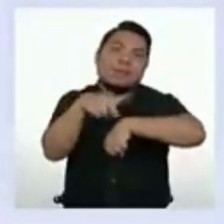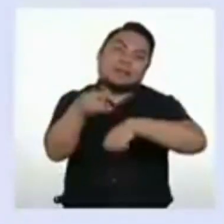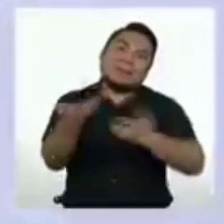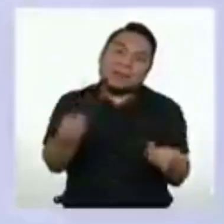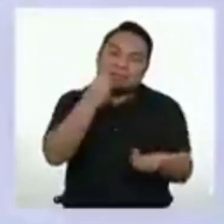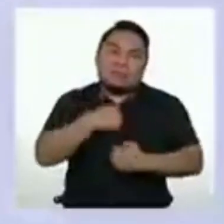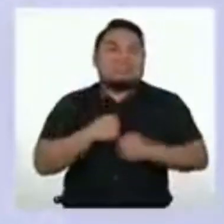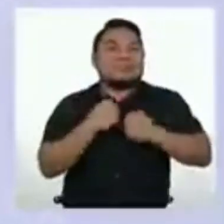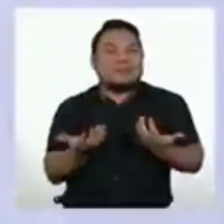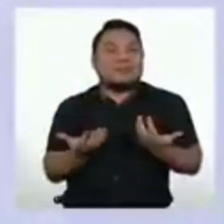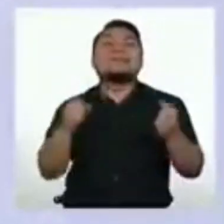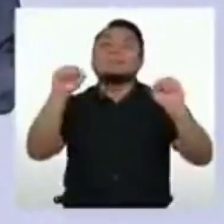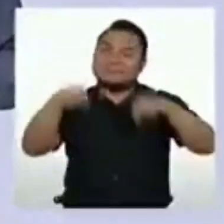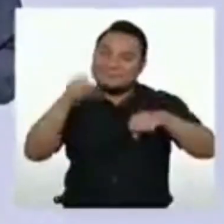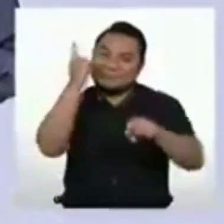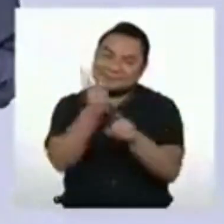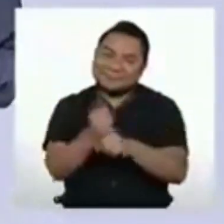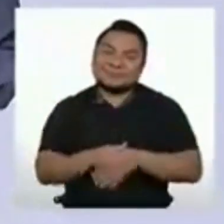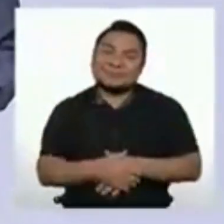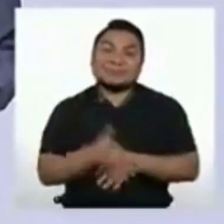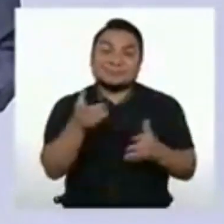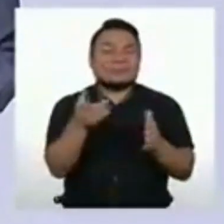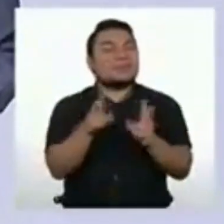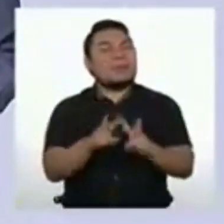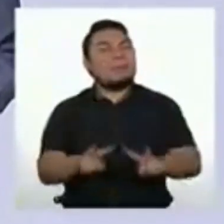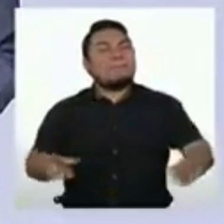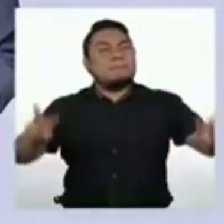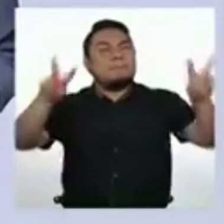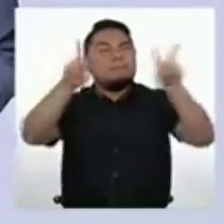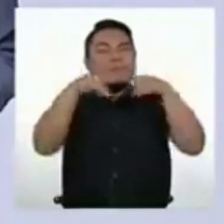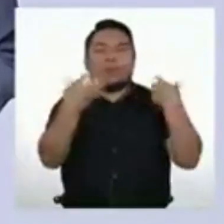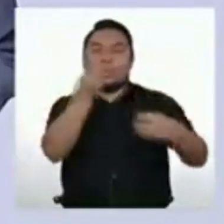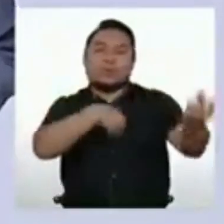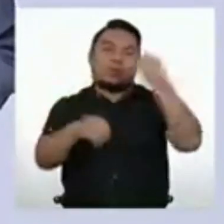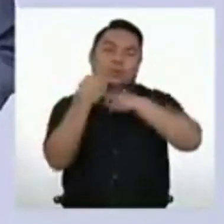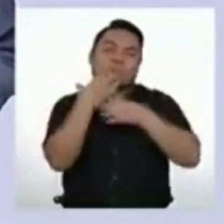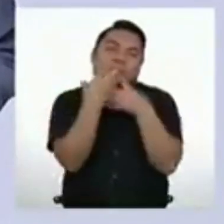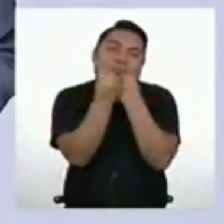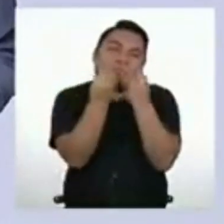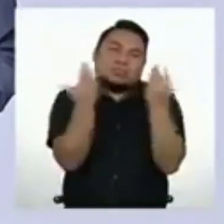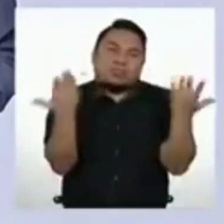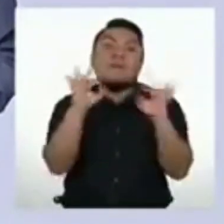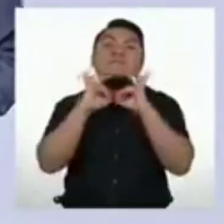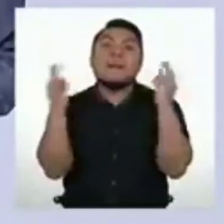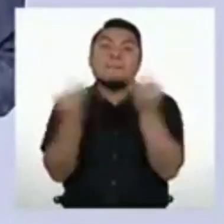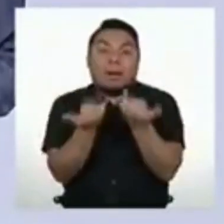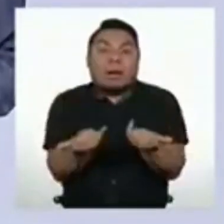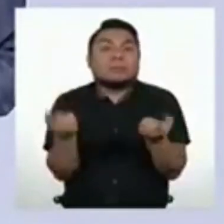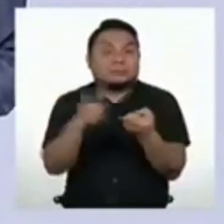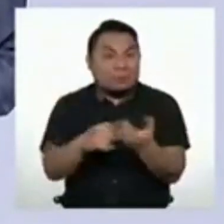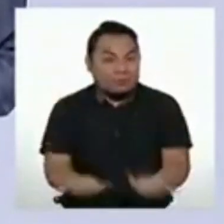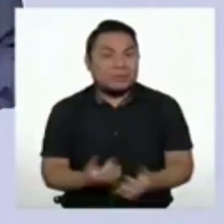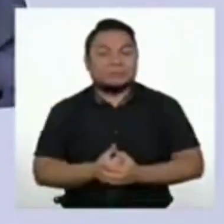nutritiva. Así es, Patricia. Es tan valioso que es fuente de la alimentación de muchas familias en la actualidad.